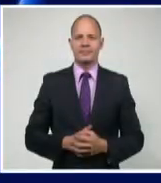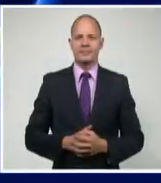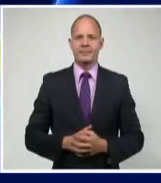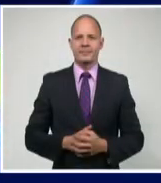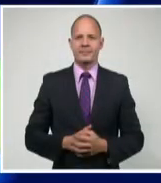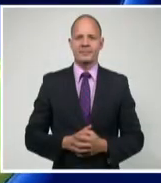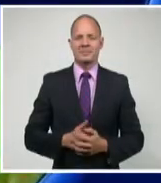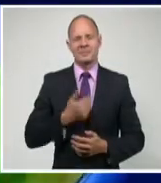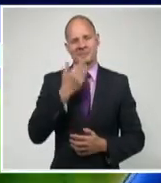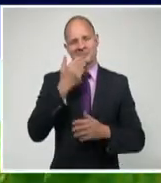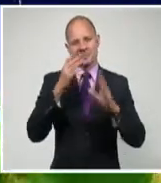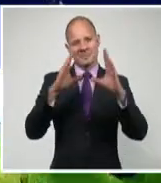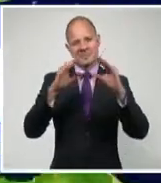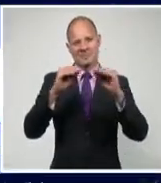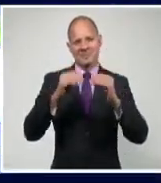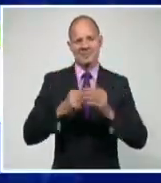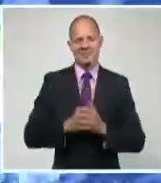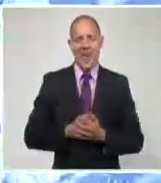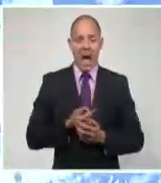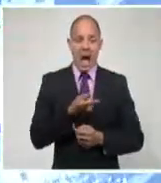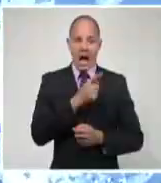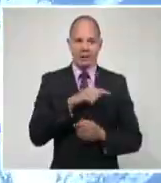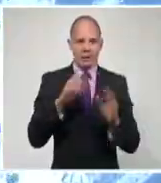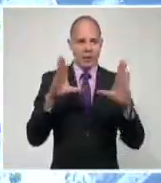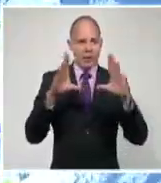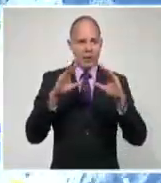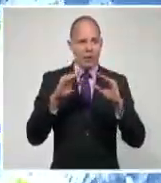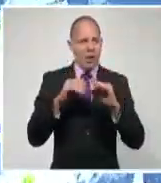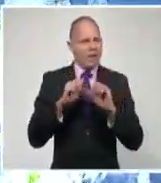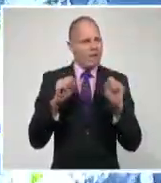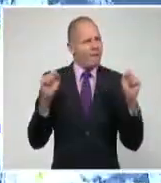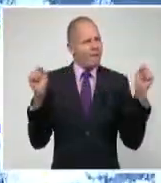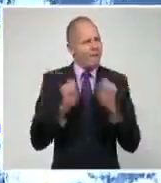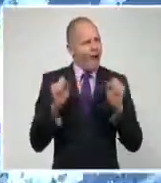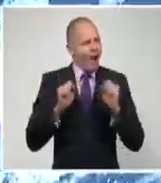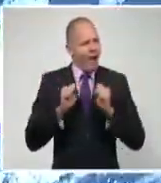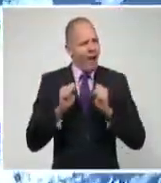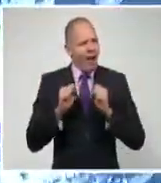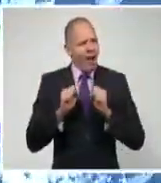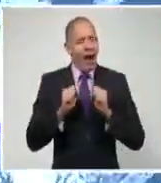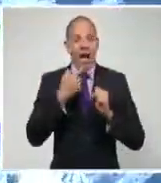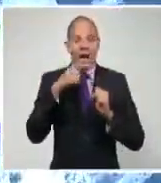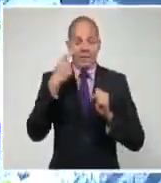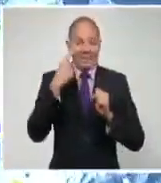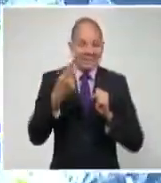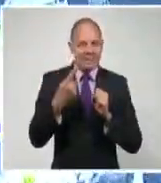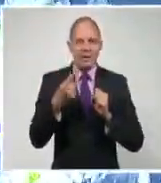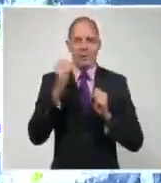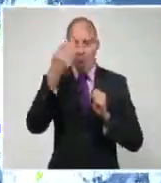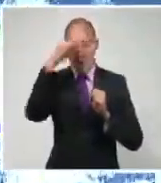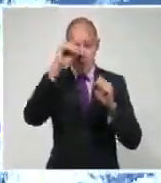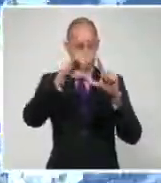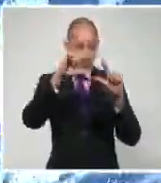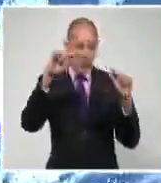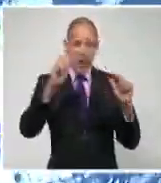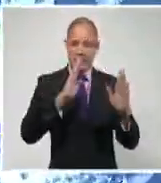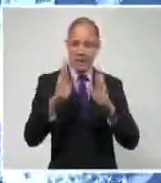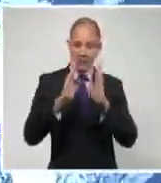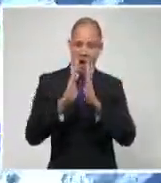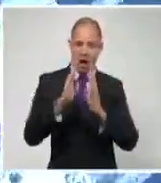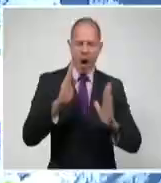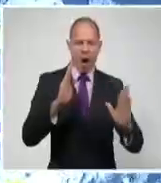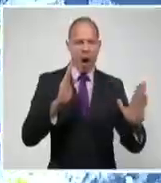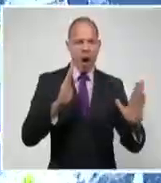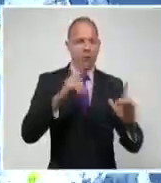Buenas noches. La madrugada fue fría hacia zonas del interior de las regiones central y oriental y el valor de temperatura mínima más bajo